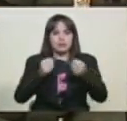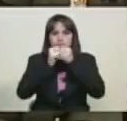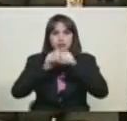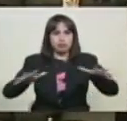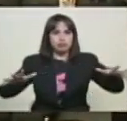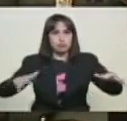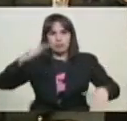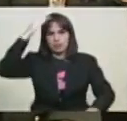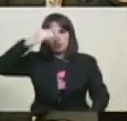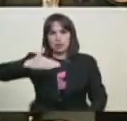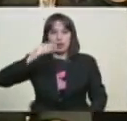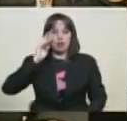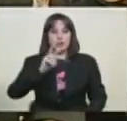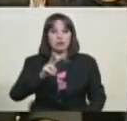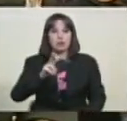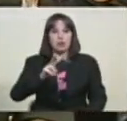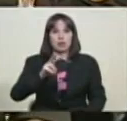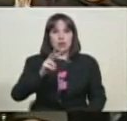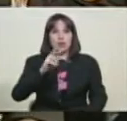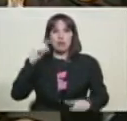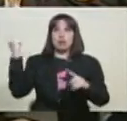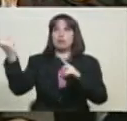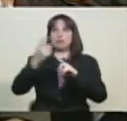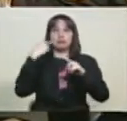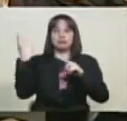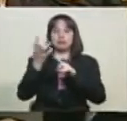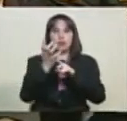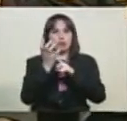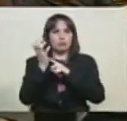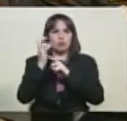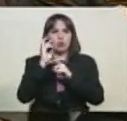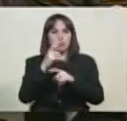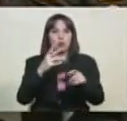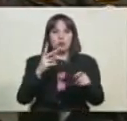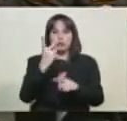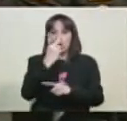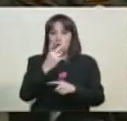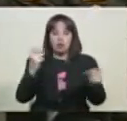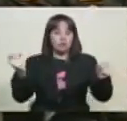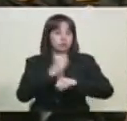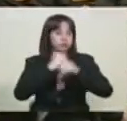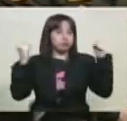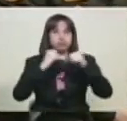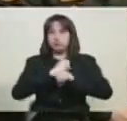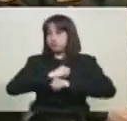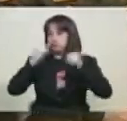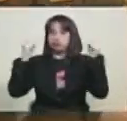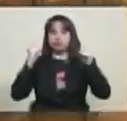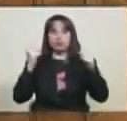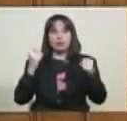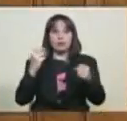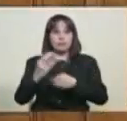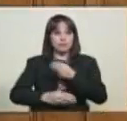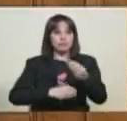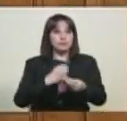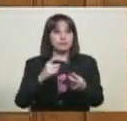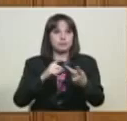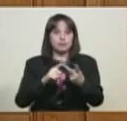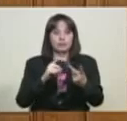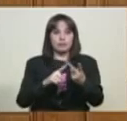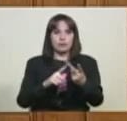militar. Son las imágenes que dieron la vuelta al mundo de este ataque, es la segunda explosión, precisamente. ¿Qué